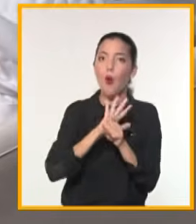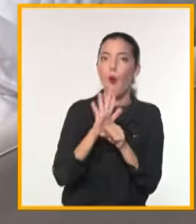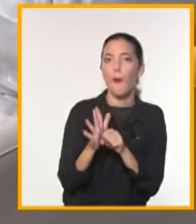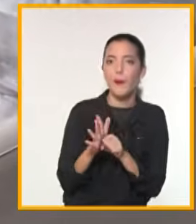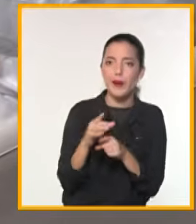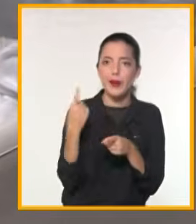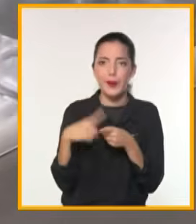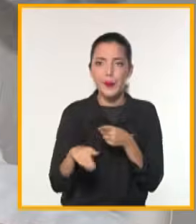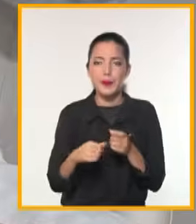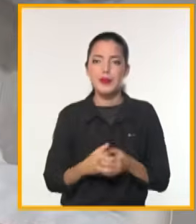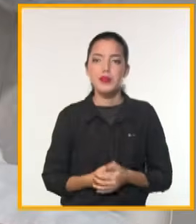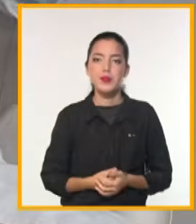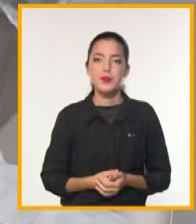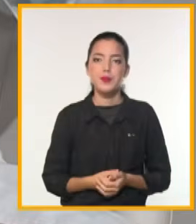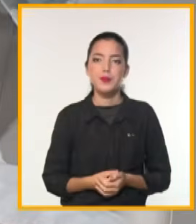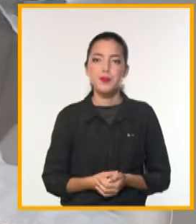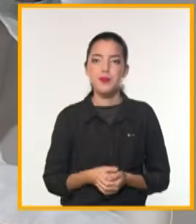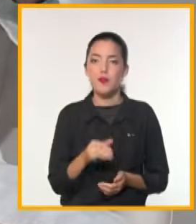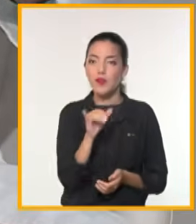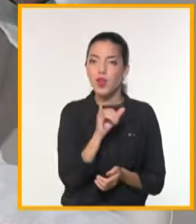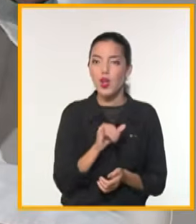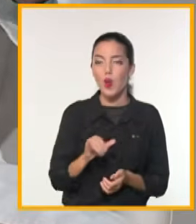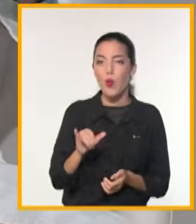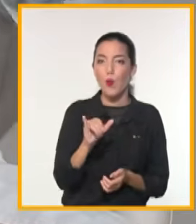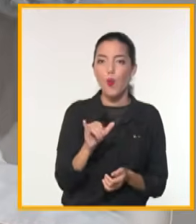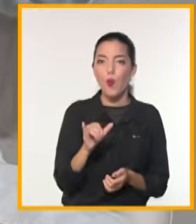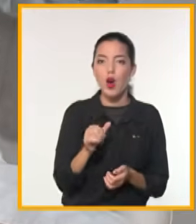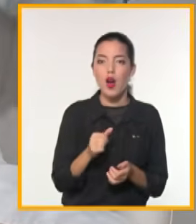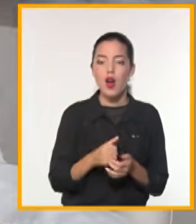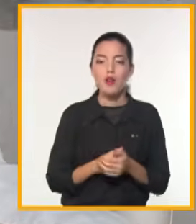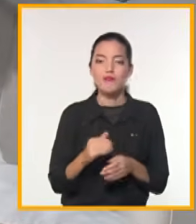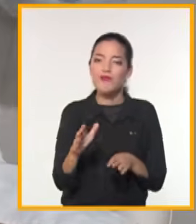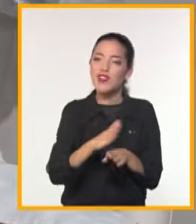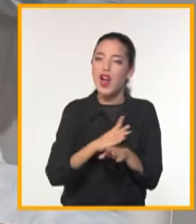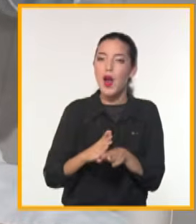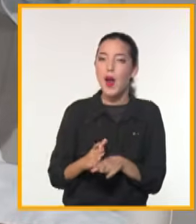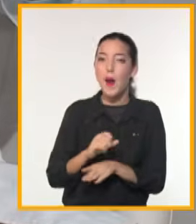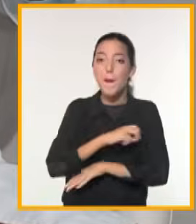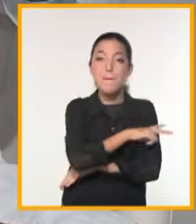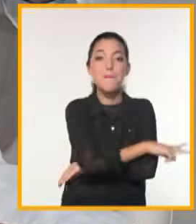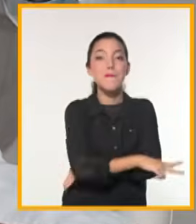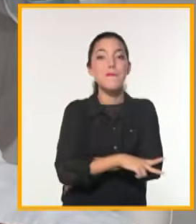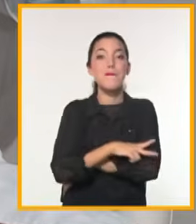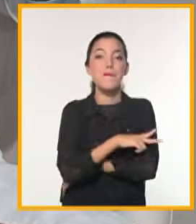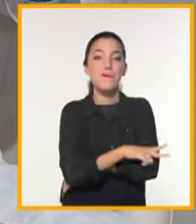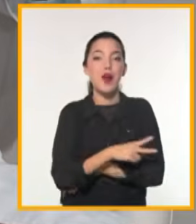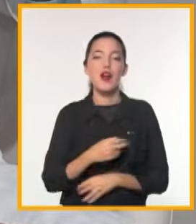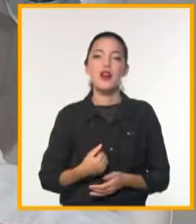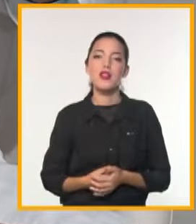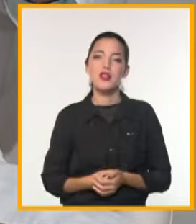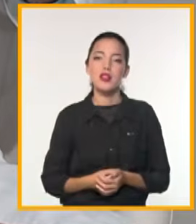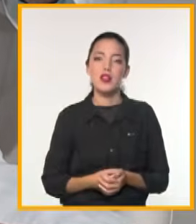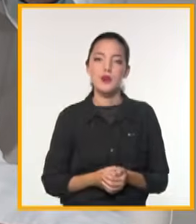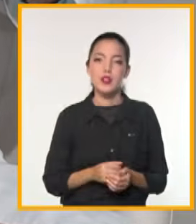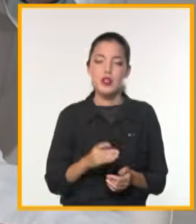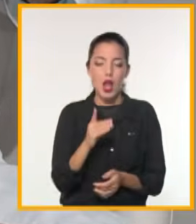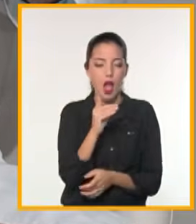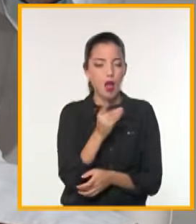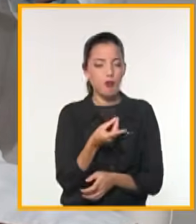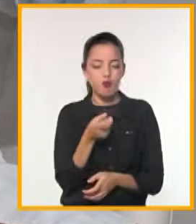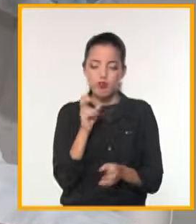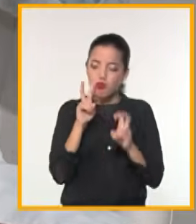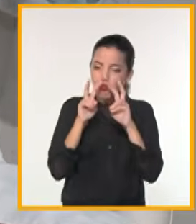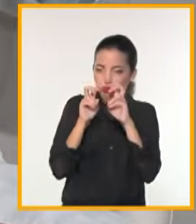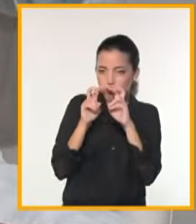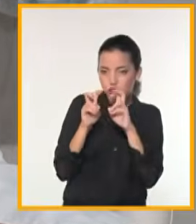y paseó prácticamente por todo el país instaurando ese diagnóstico y enseñando a todas las personas